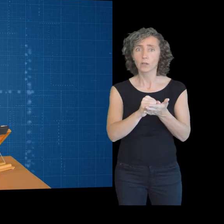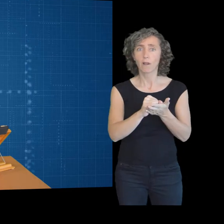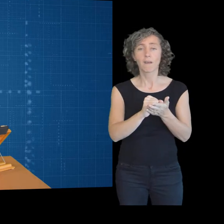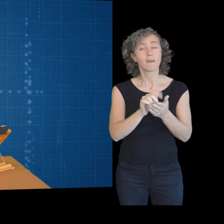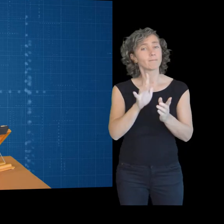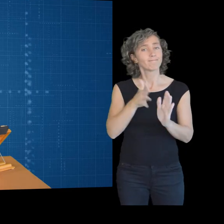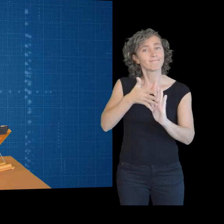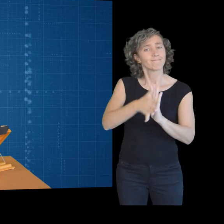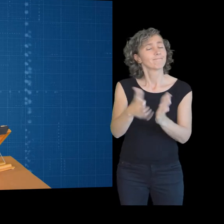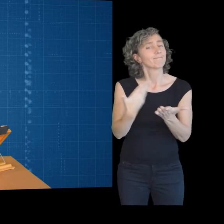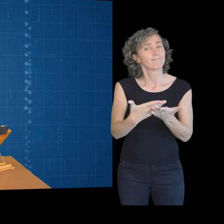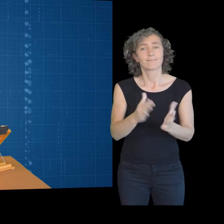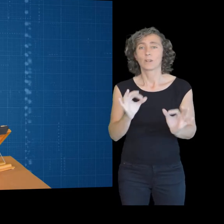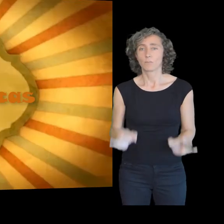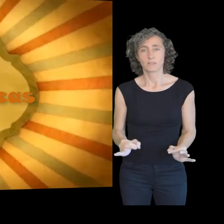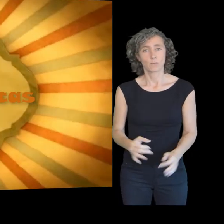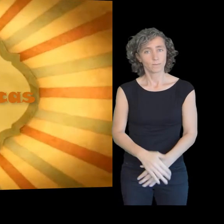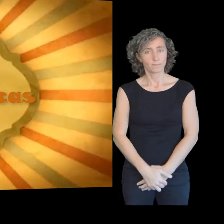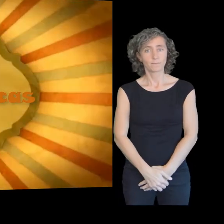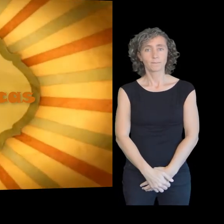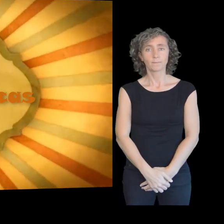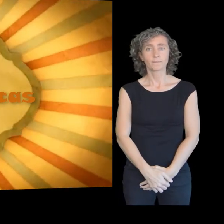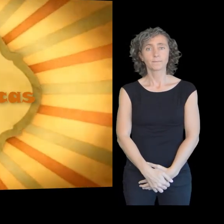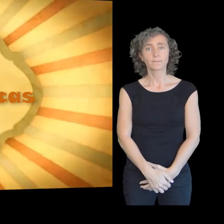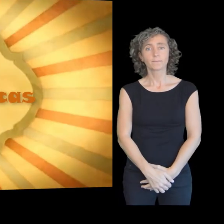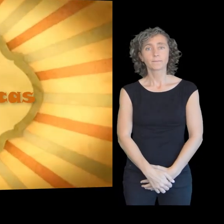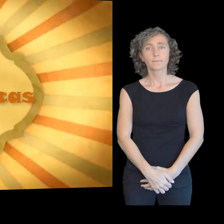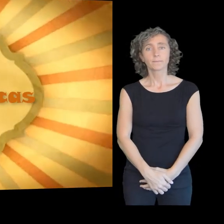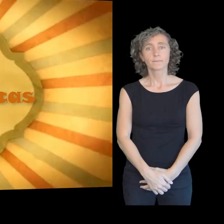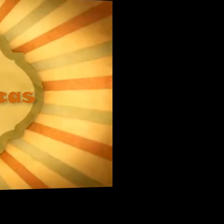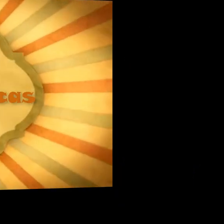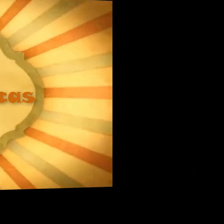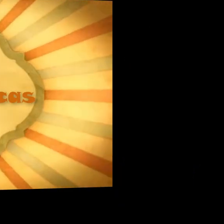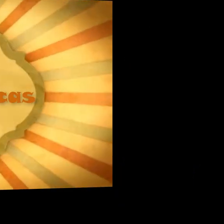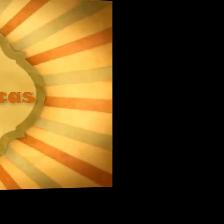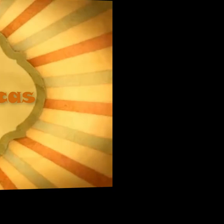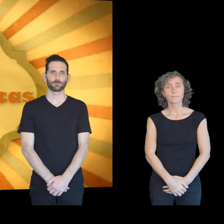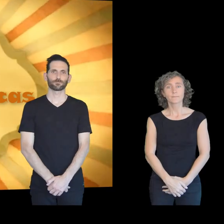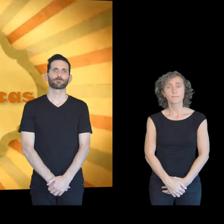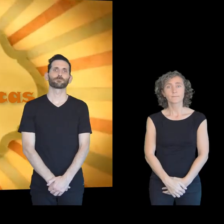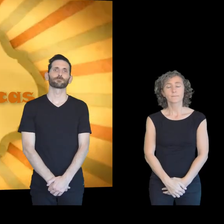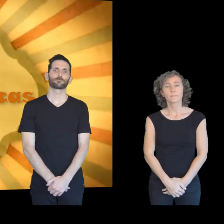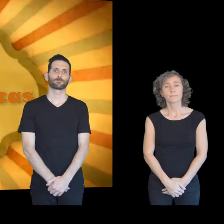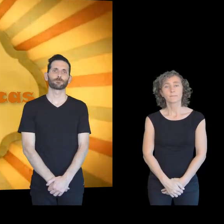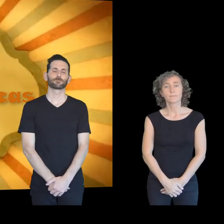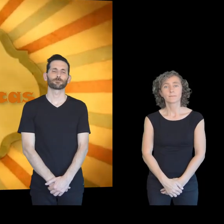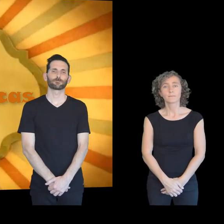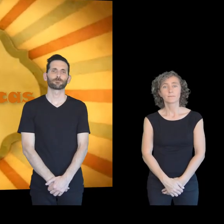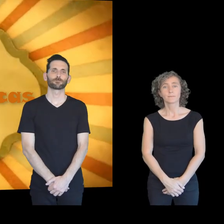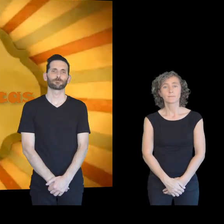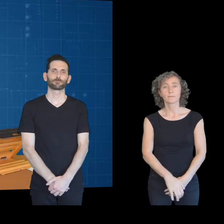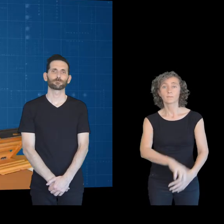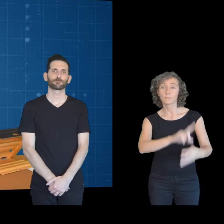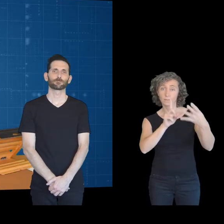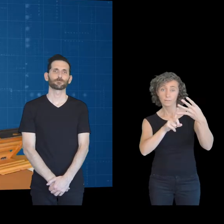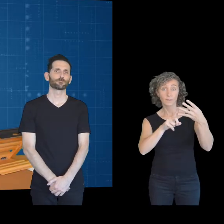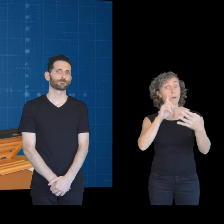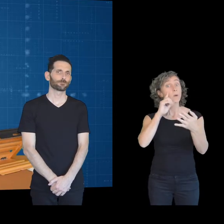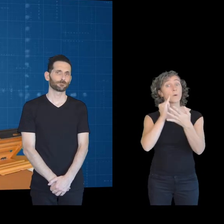apuntan igualmente na mesma dirección.